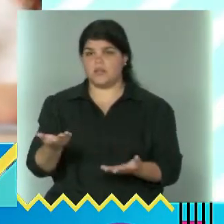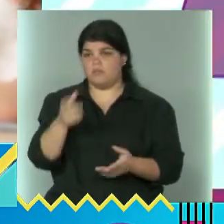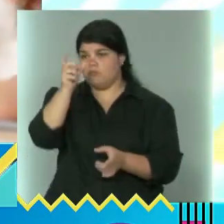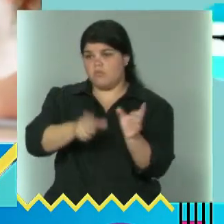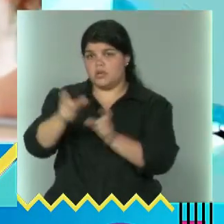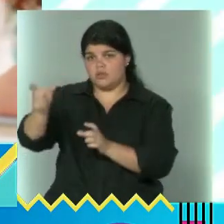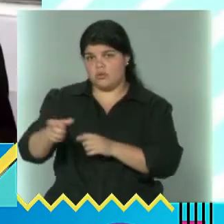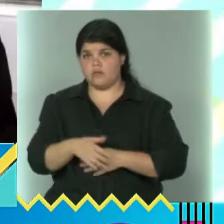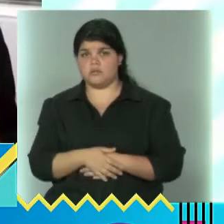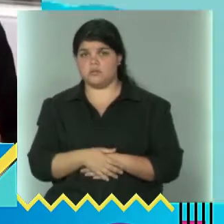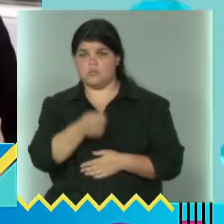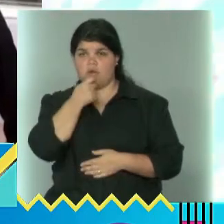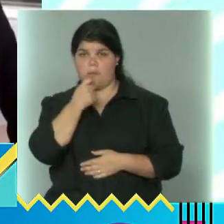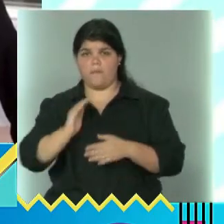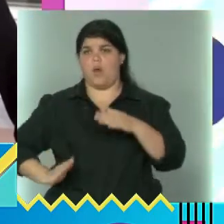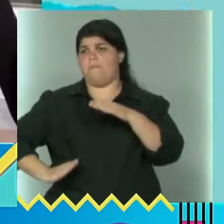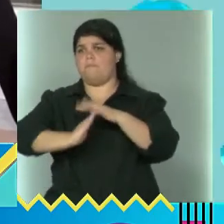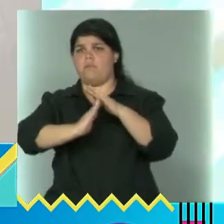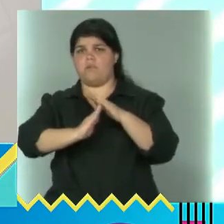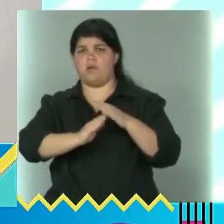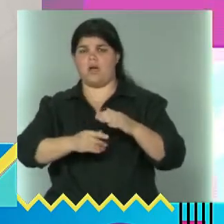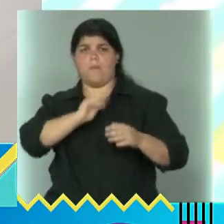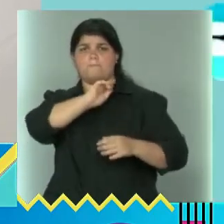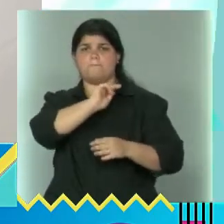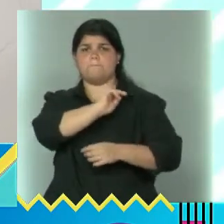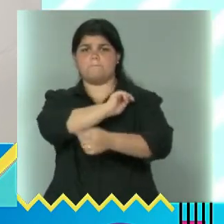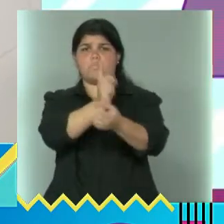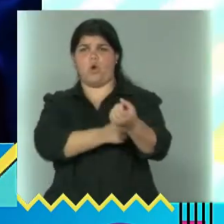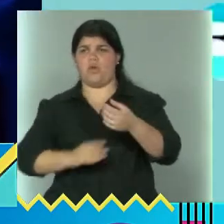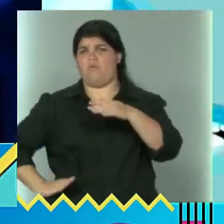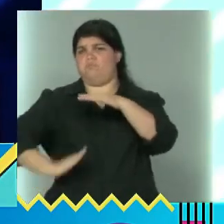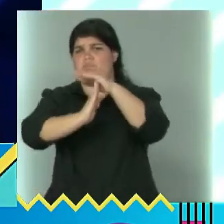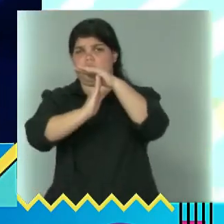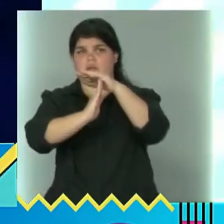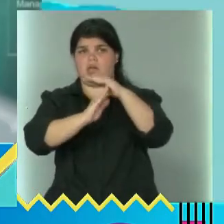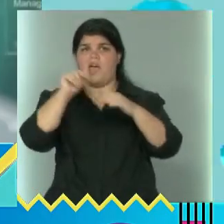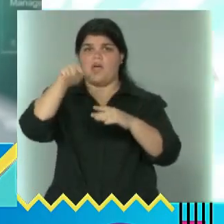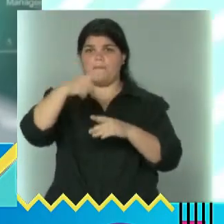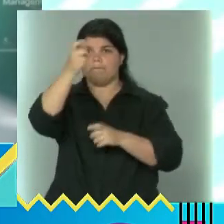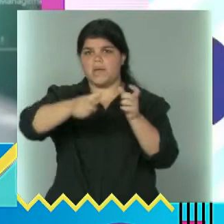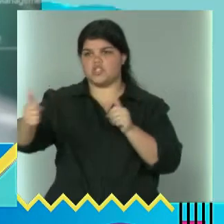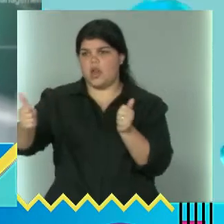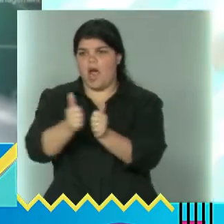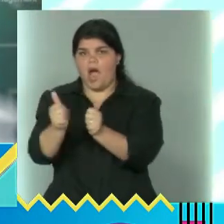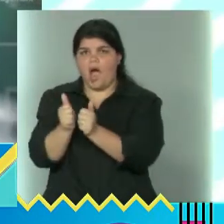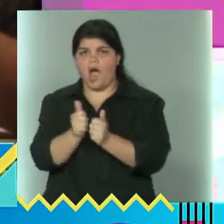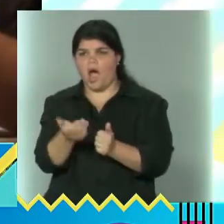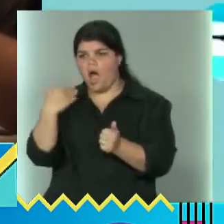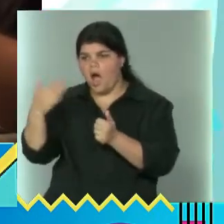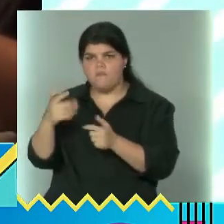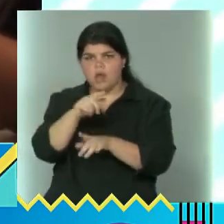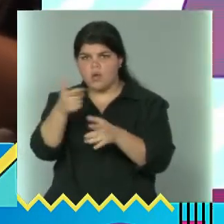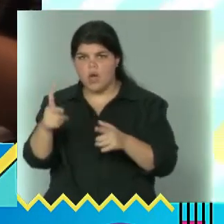con personas que le den una retroalimentación realmente potente, no tiene personas con quien hablar fuera de la organización,